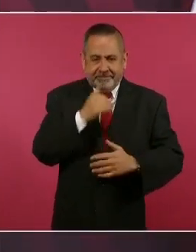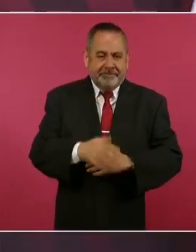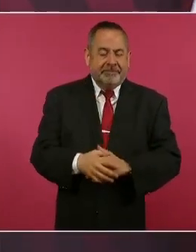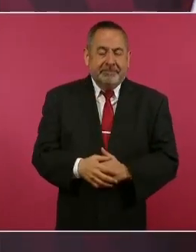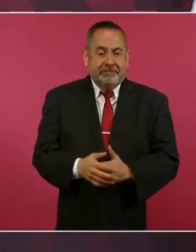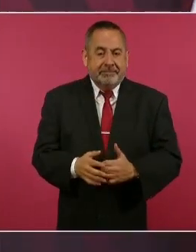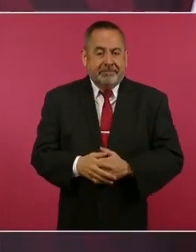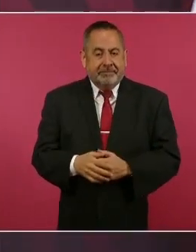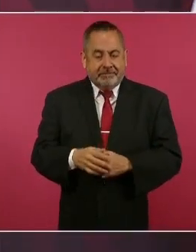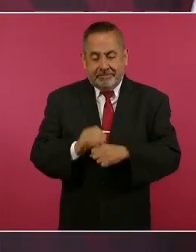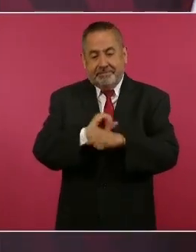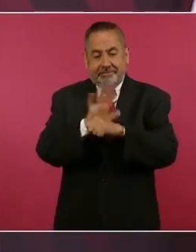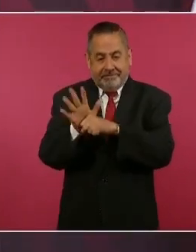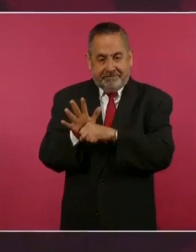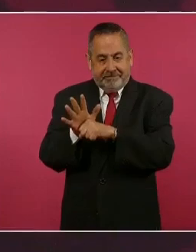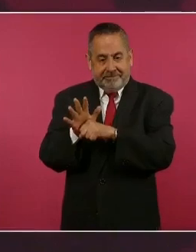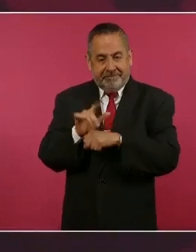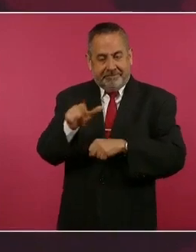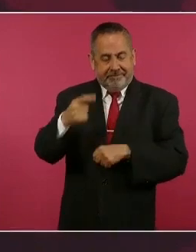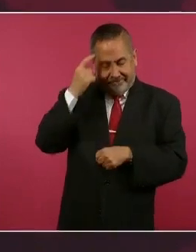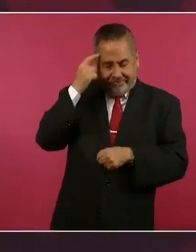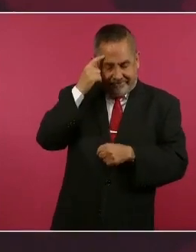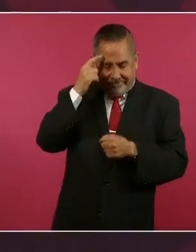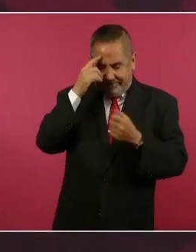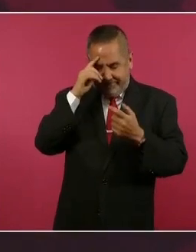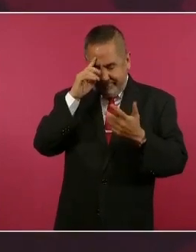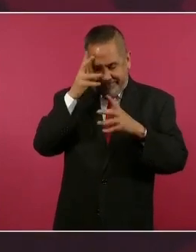aparte del post-COVID,